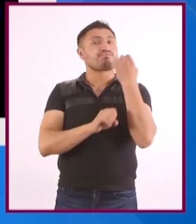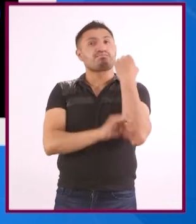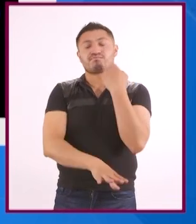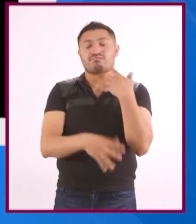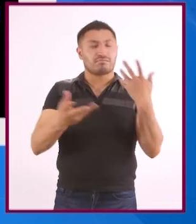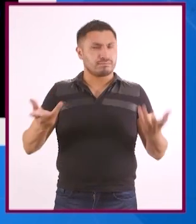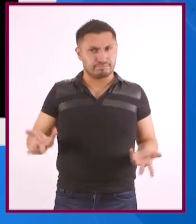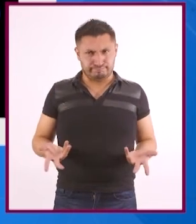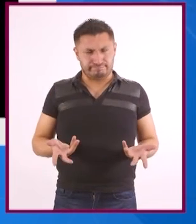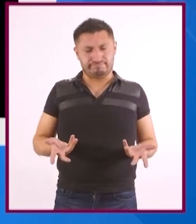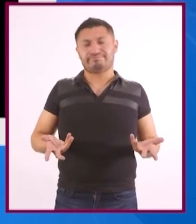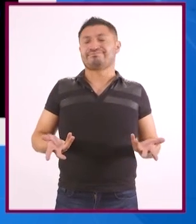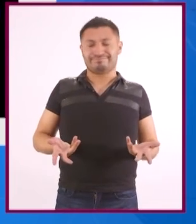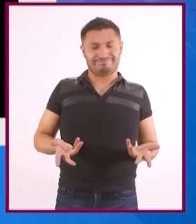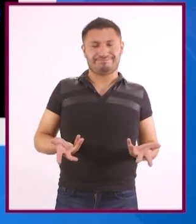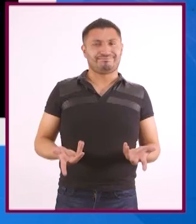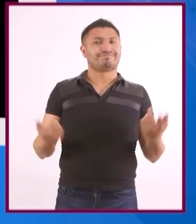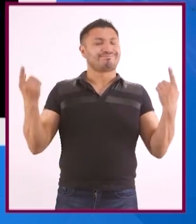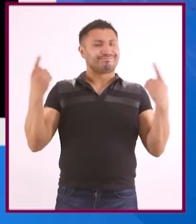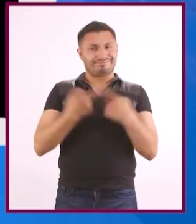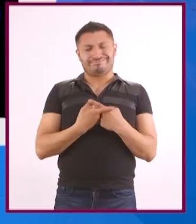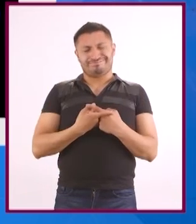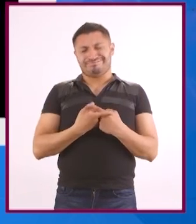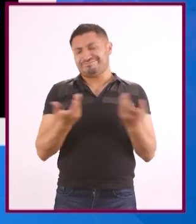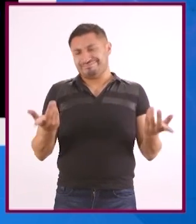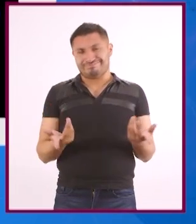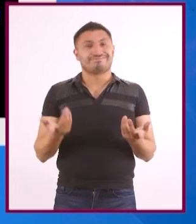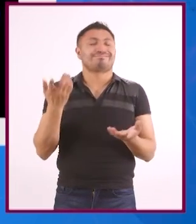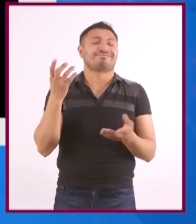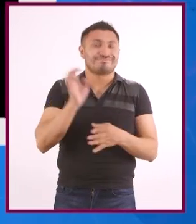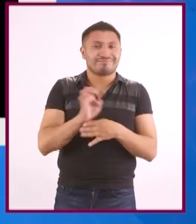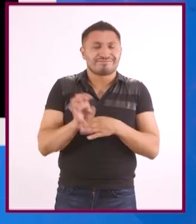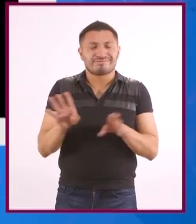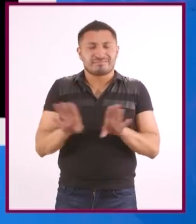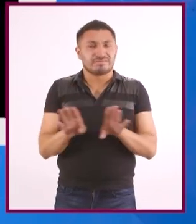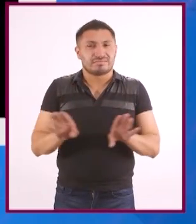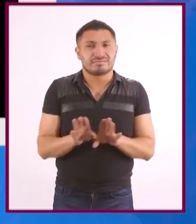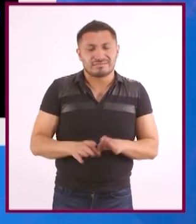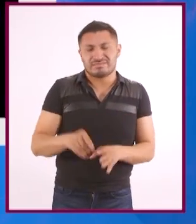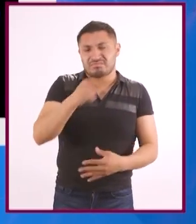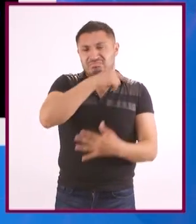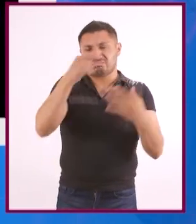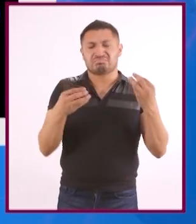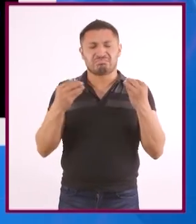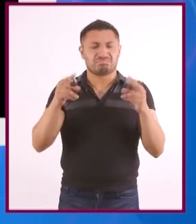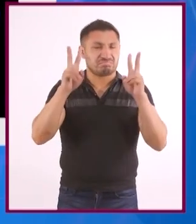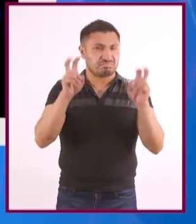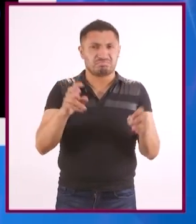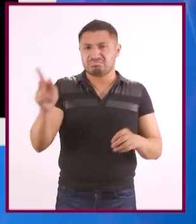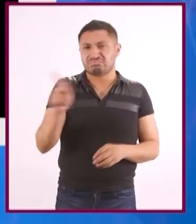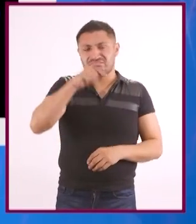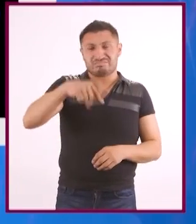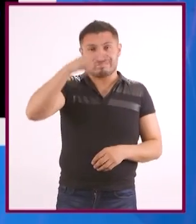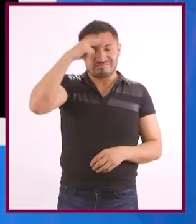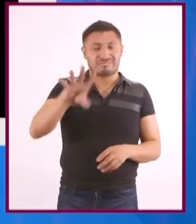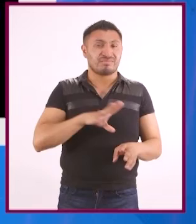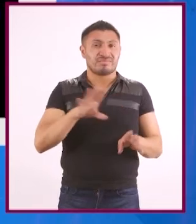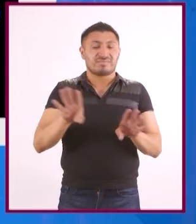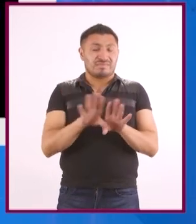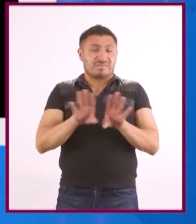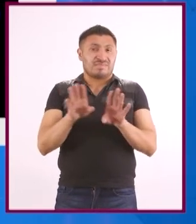la intervención a Paulina, ¿no? Entonces tenemos como una serie de casos en México donde en los hechos vemos